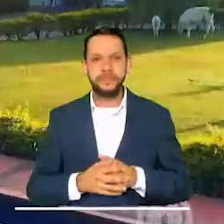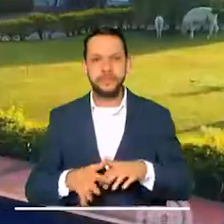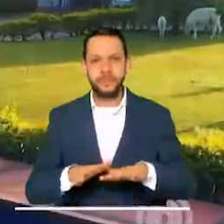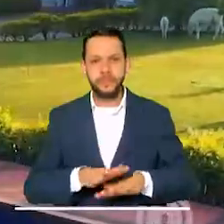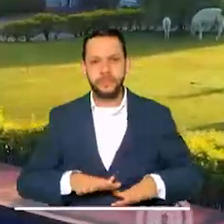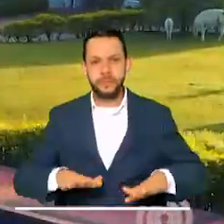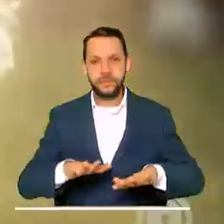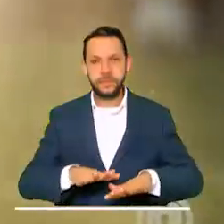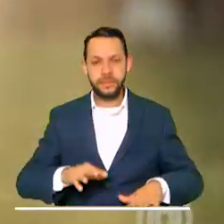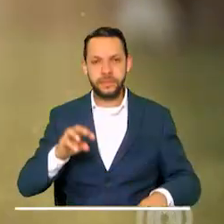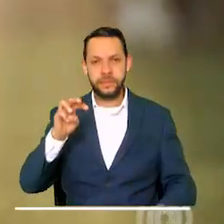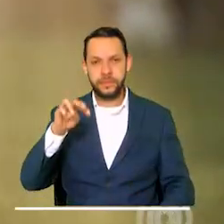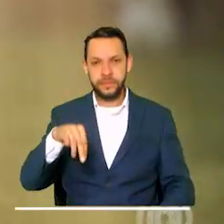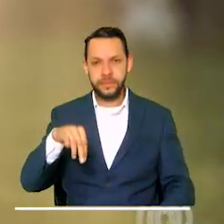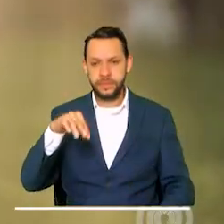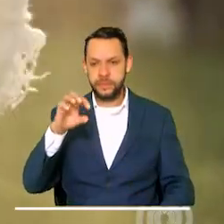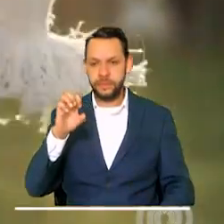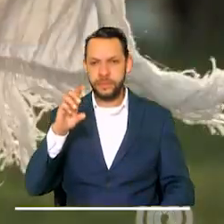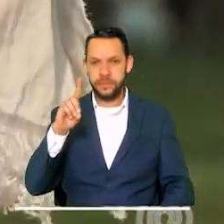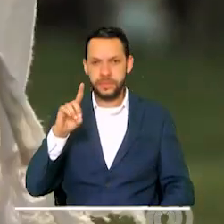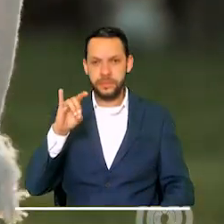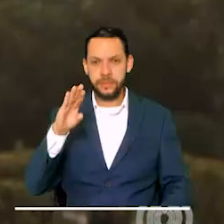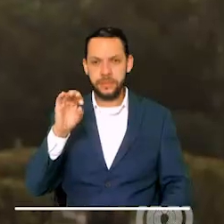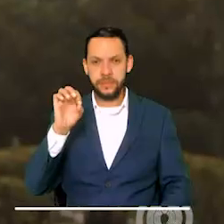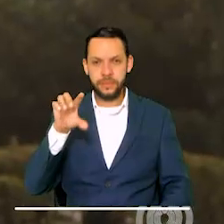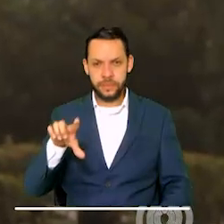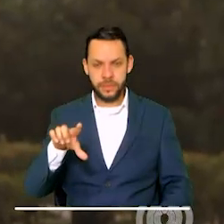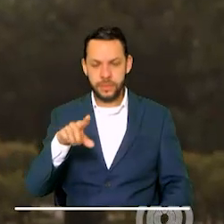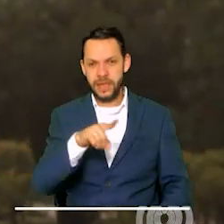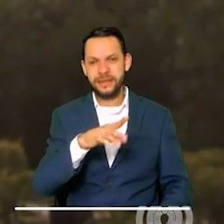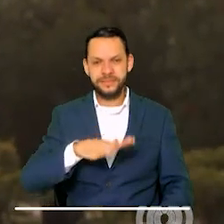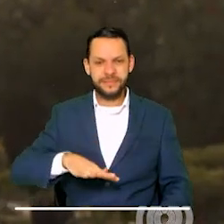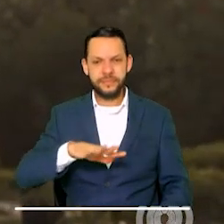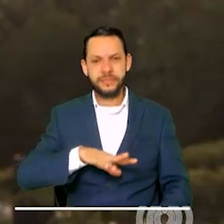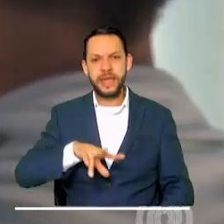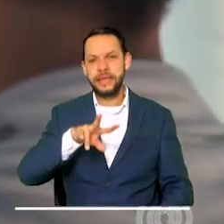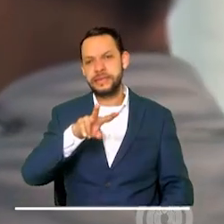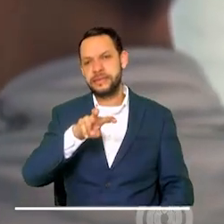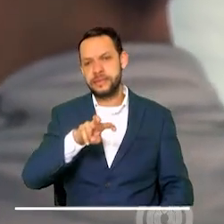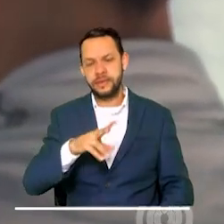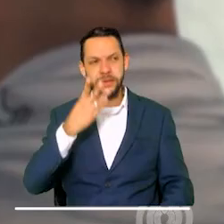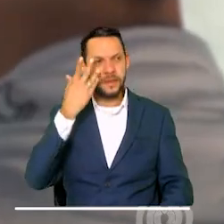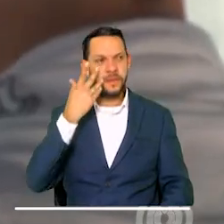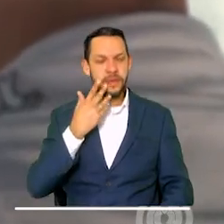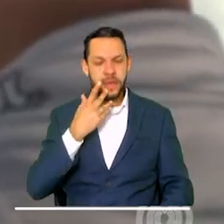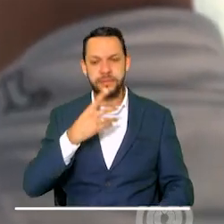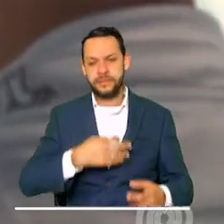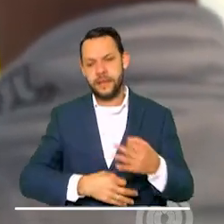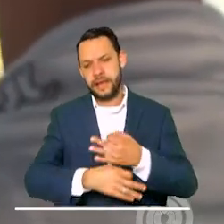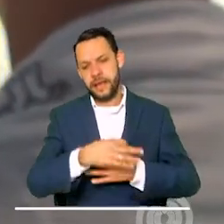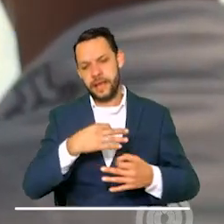Medicol, IPS y el Parque de la Salud ofrecen 7 días para tu alma y transformación.